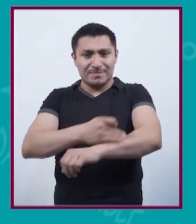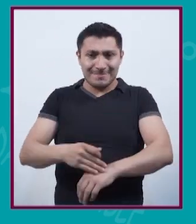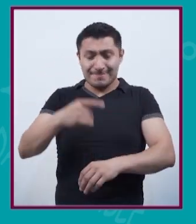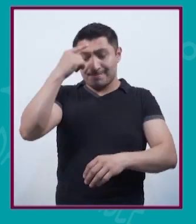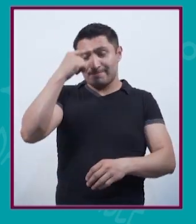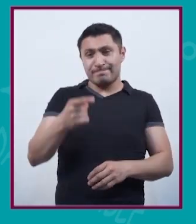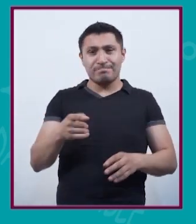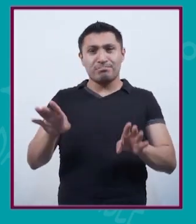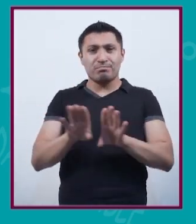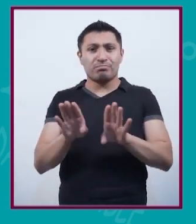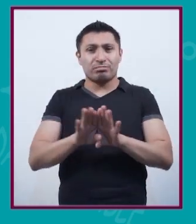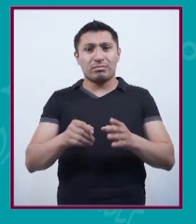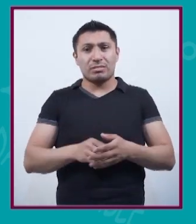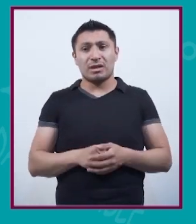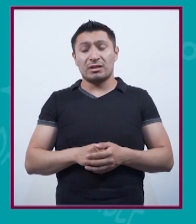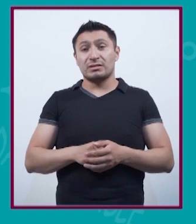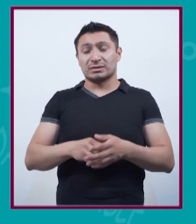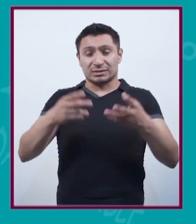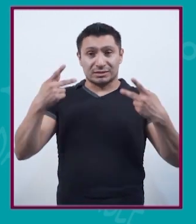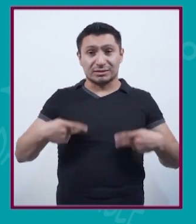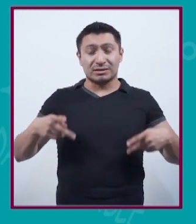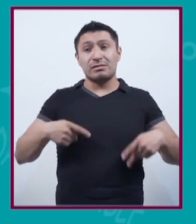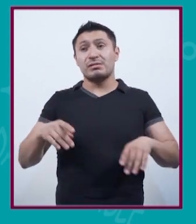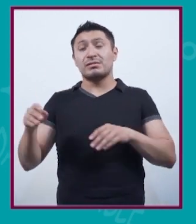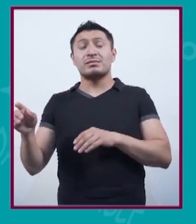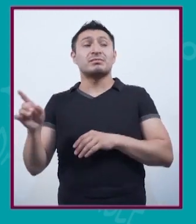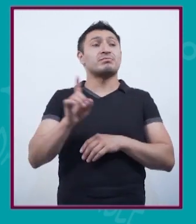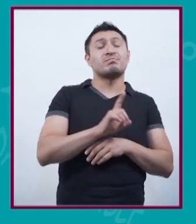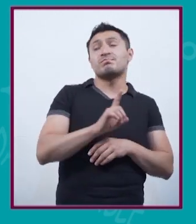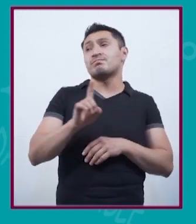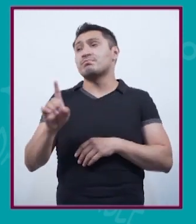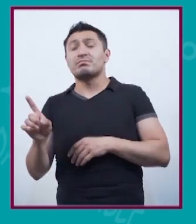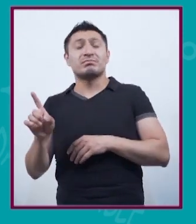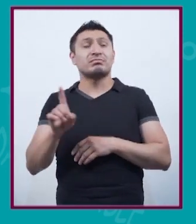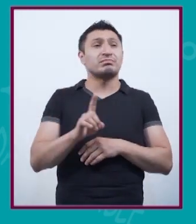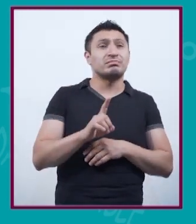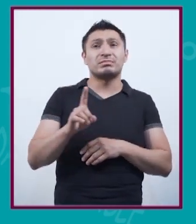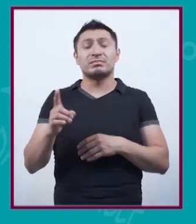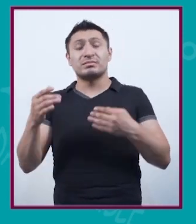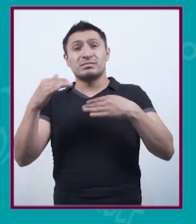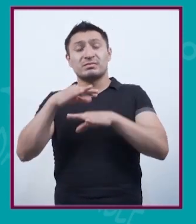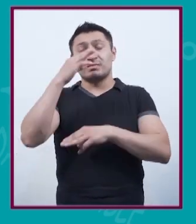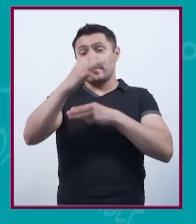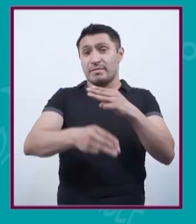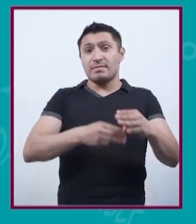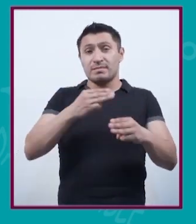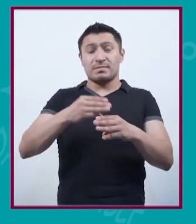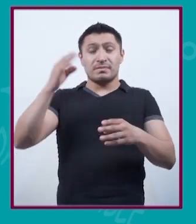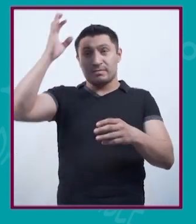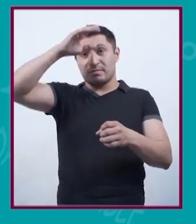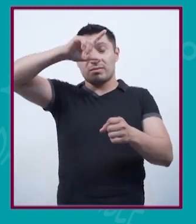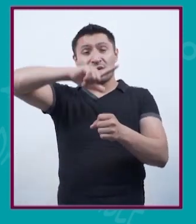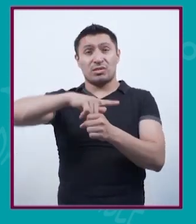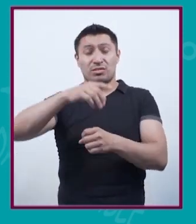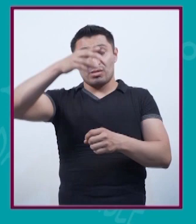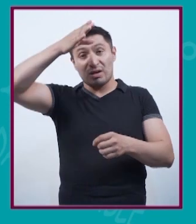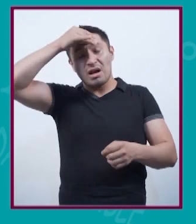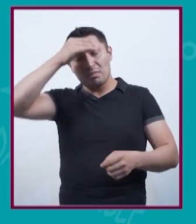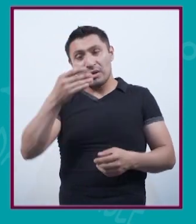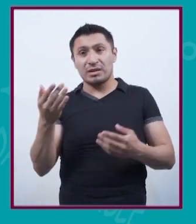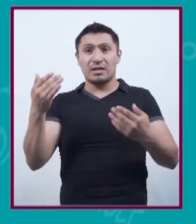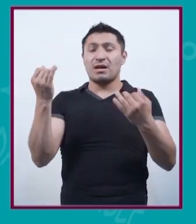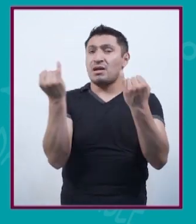Es decir, era una figura familiar para, diríamos, la gente que se movía en